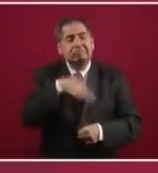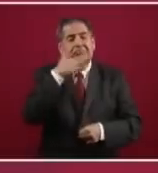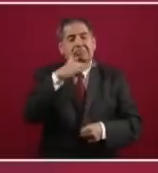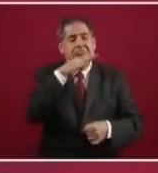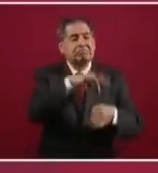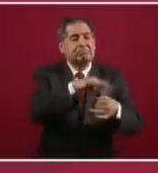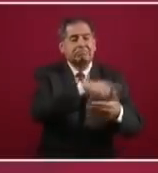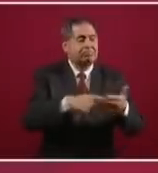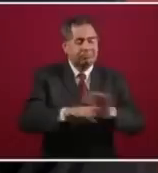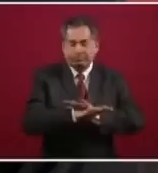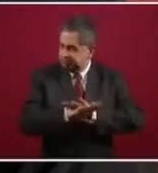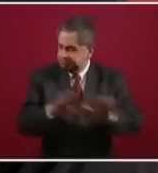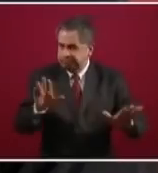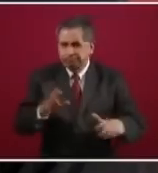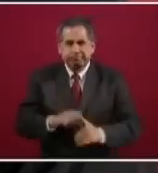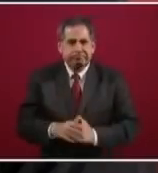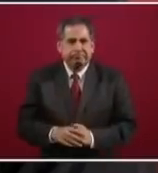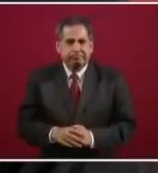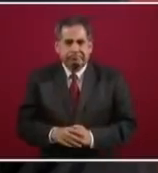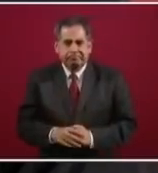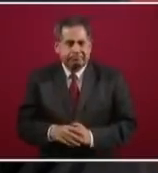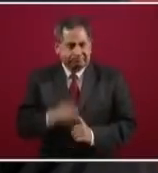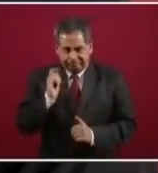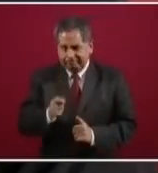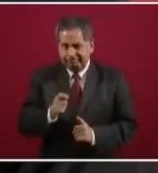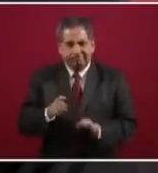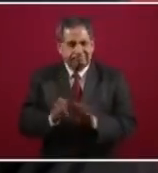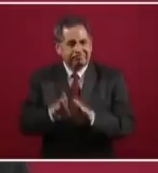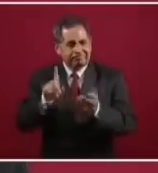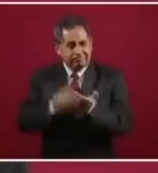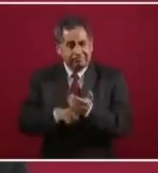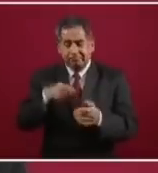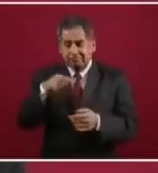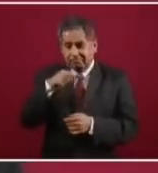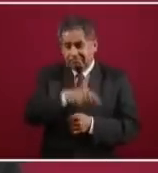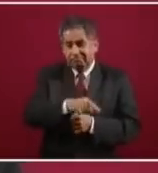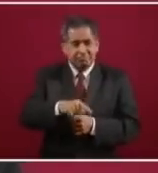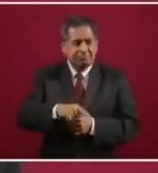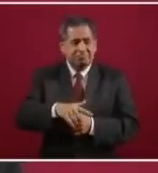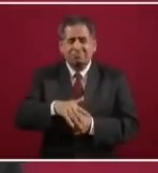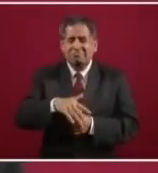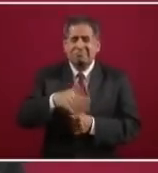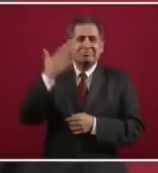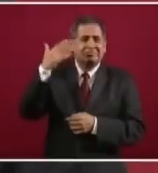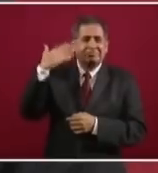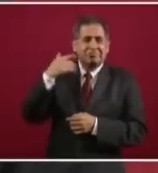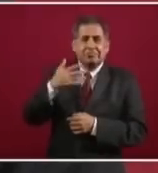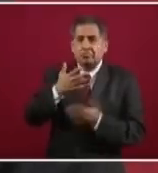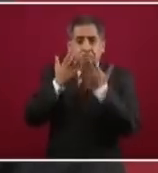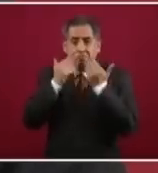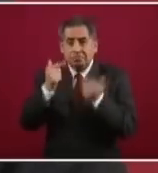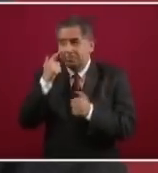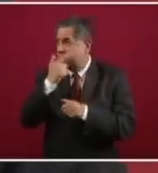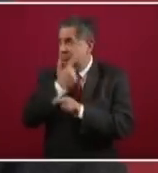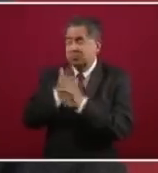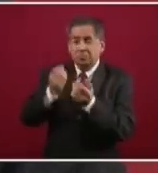todo eso que caracterizó al régimen antidemocrático,